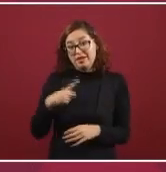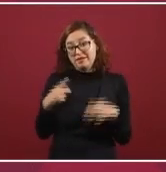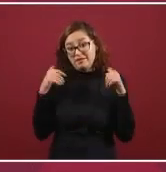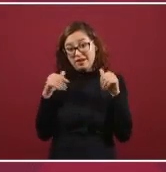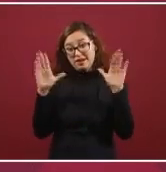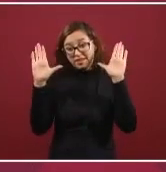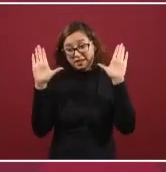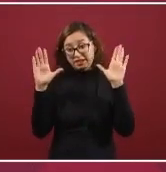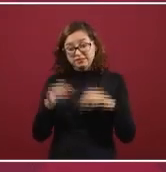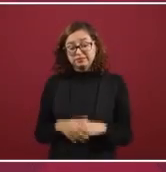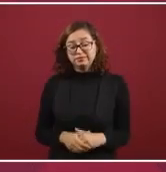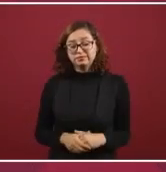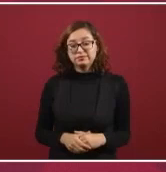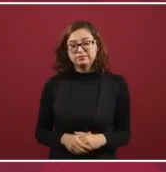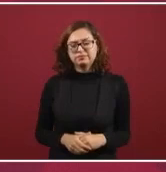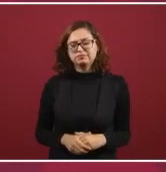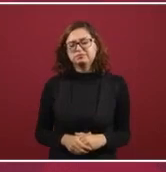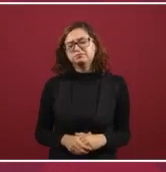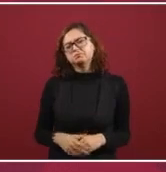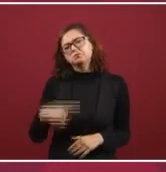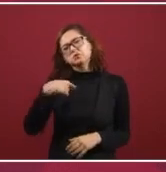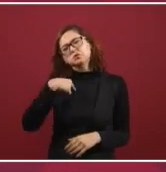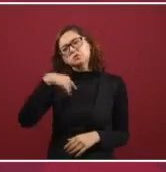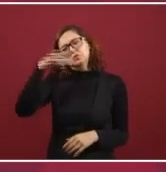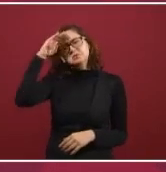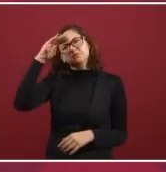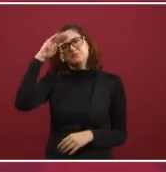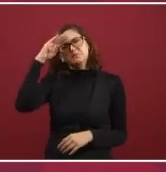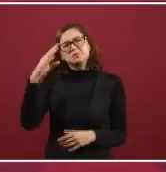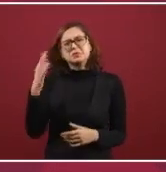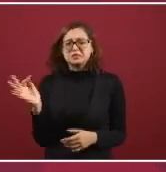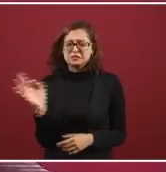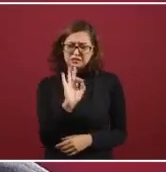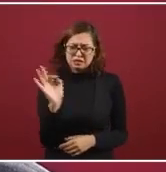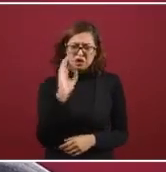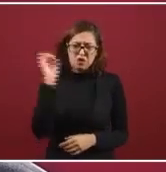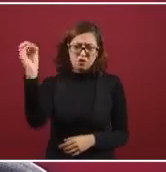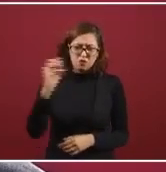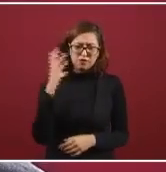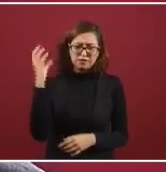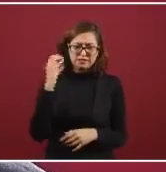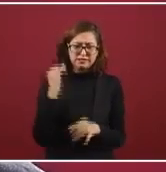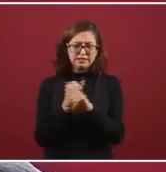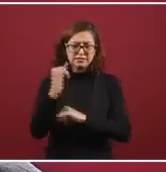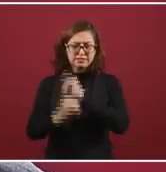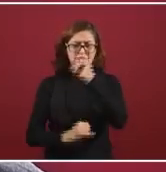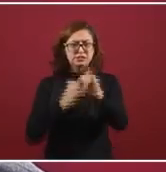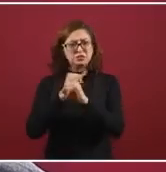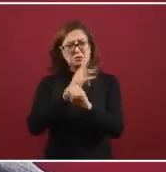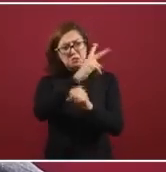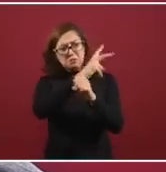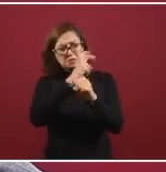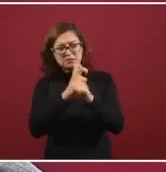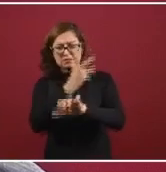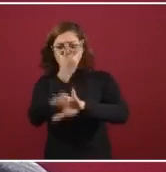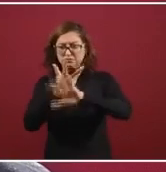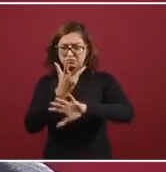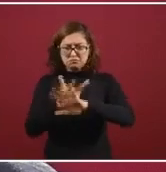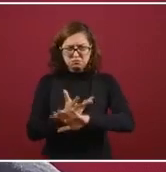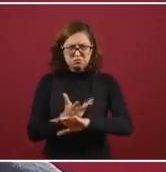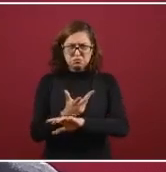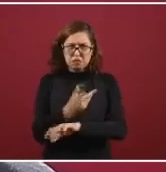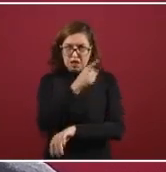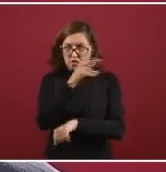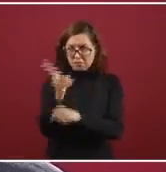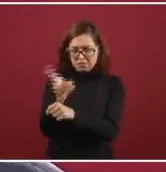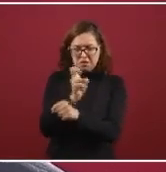¿Qué pienso que podamos hacer ahí? Hacer una conferencia internacional junto con Estados Unidos, que Estados Unidos sea parte de, aunque no el convocante,